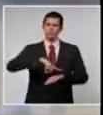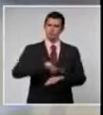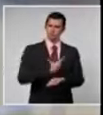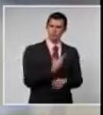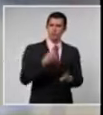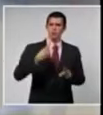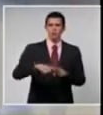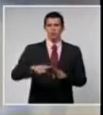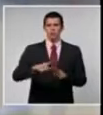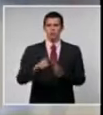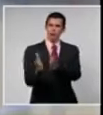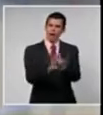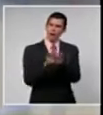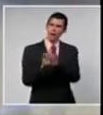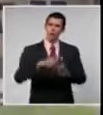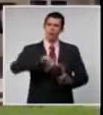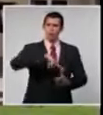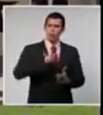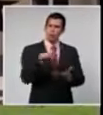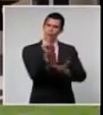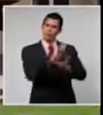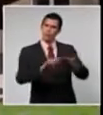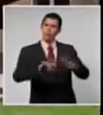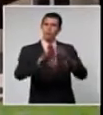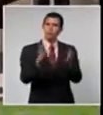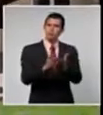UNIAC, Luis Morlote Rivas.